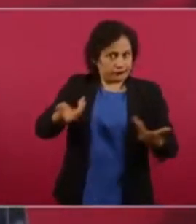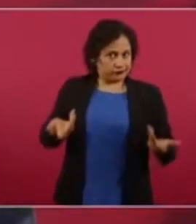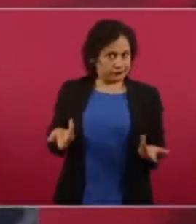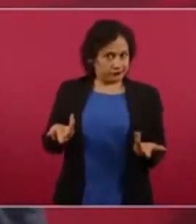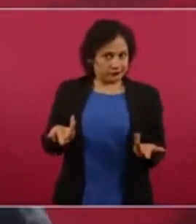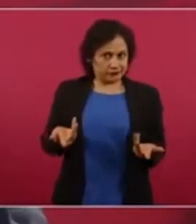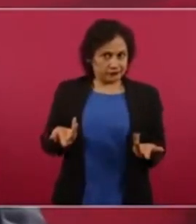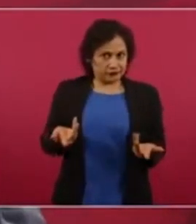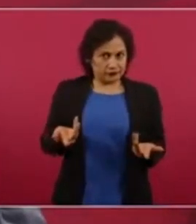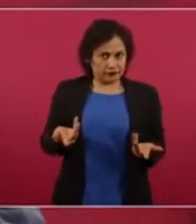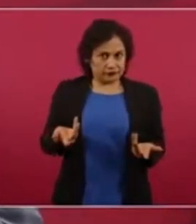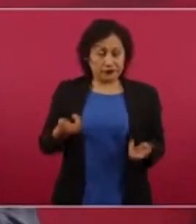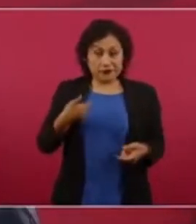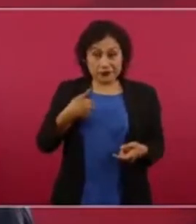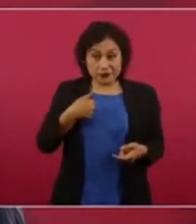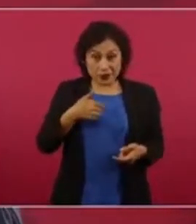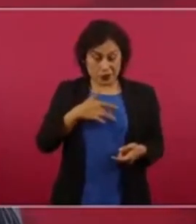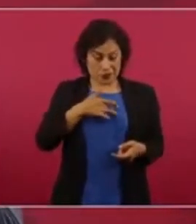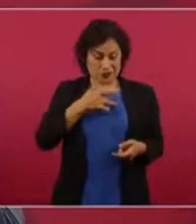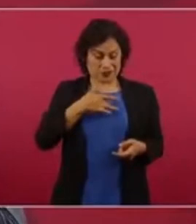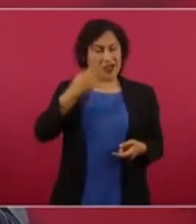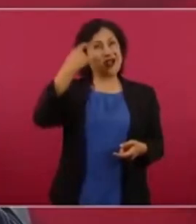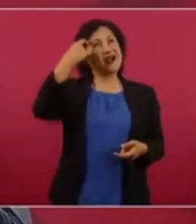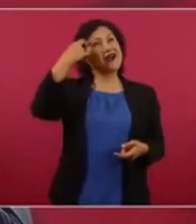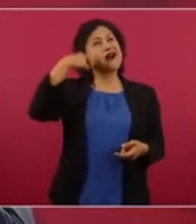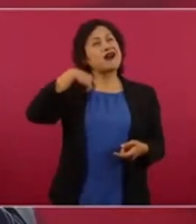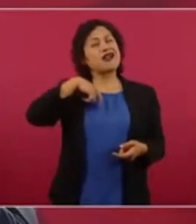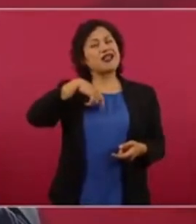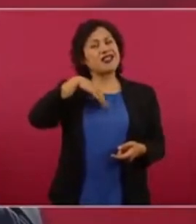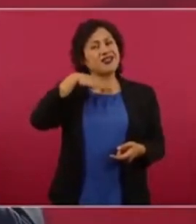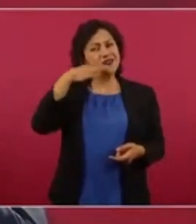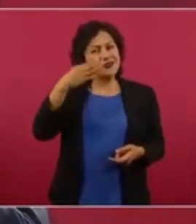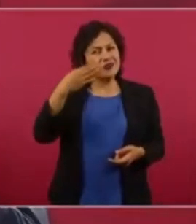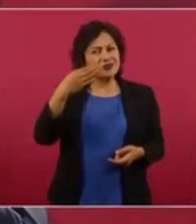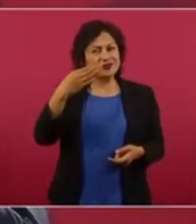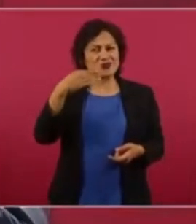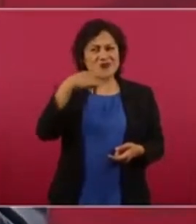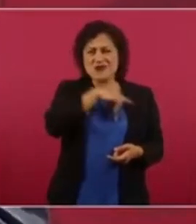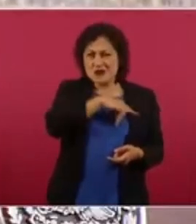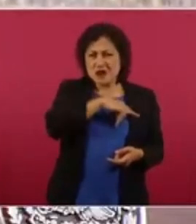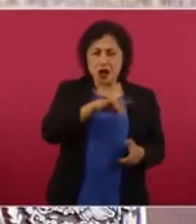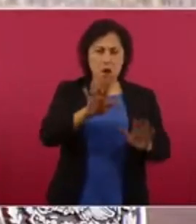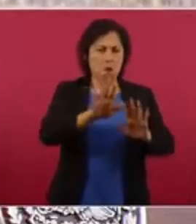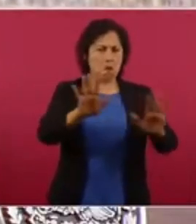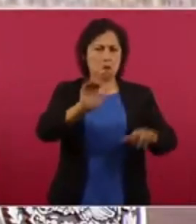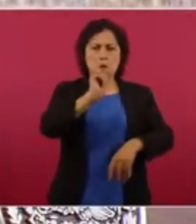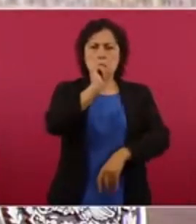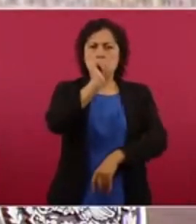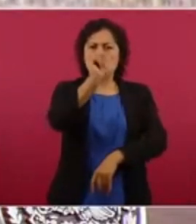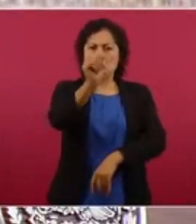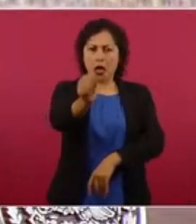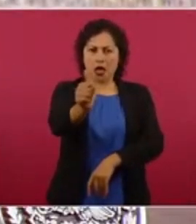no tengo ningún problema de conciencia, que eso también es muy importante.